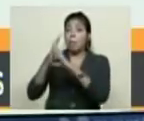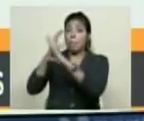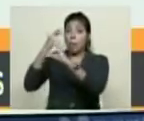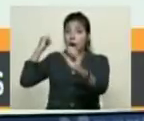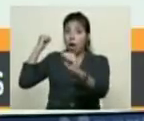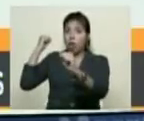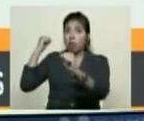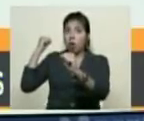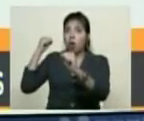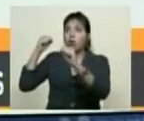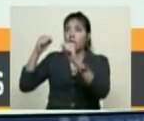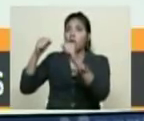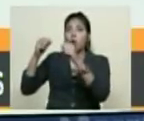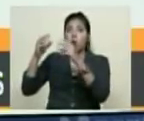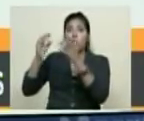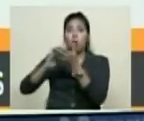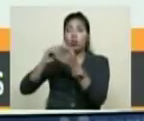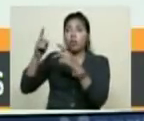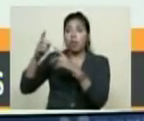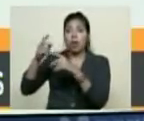Venezuela y España,